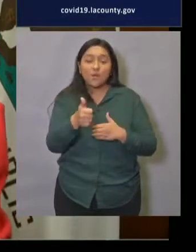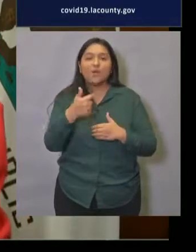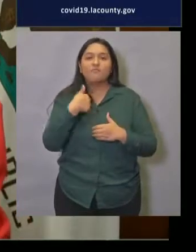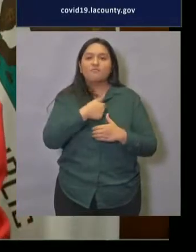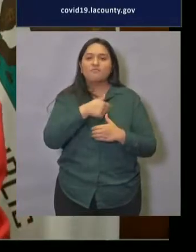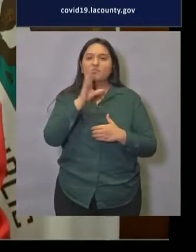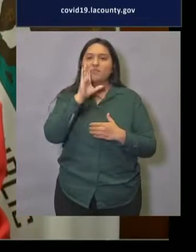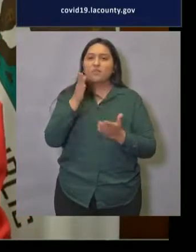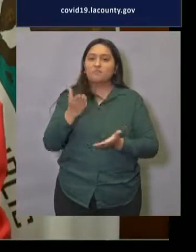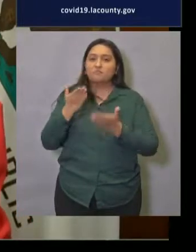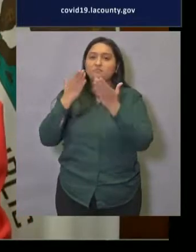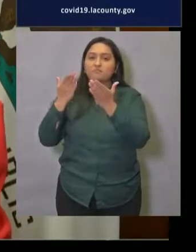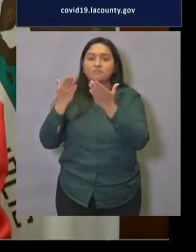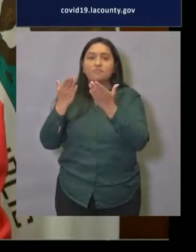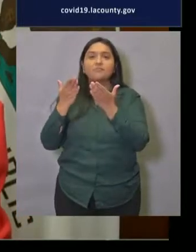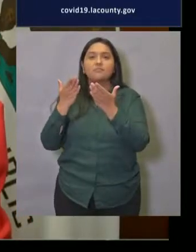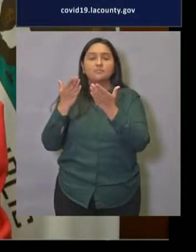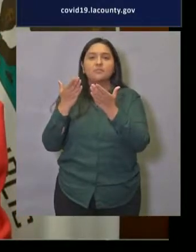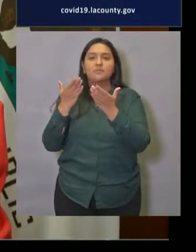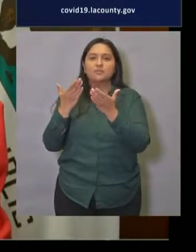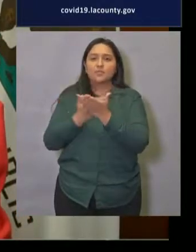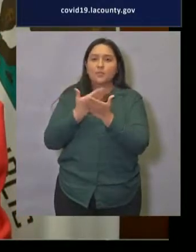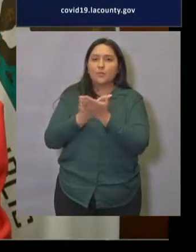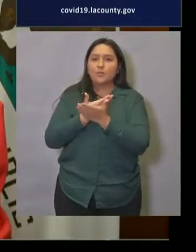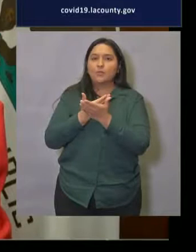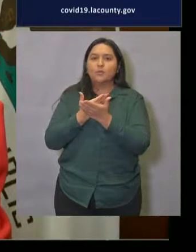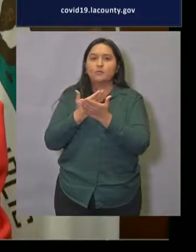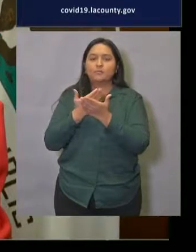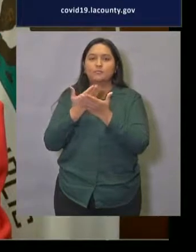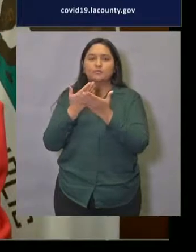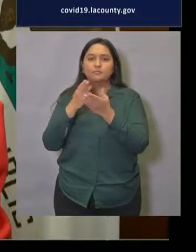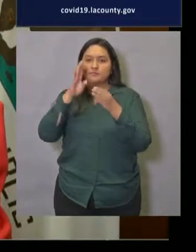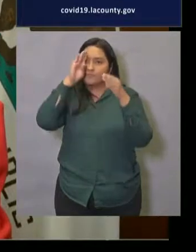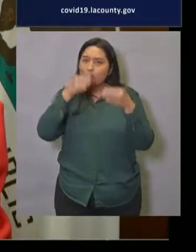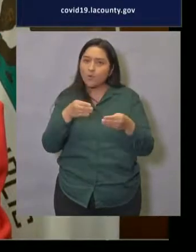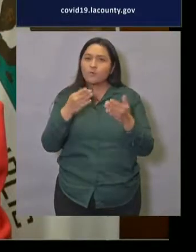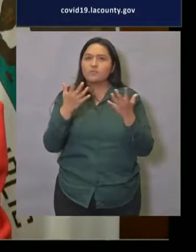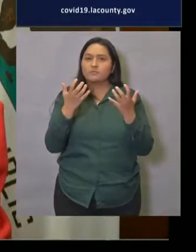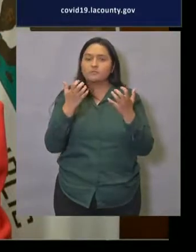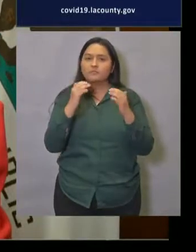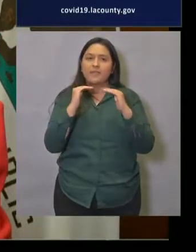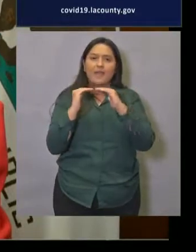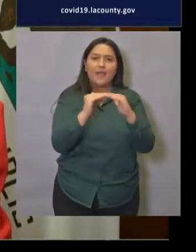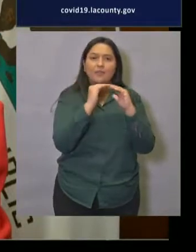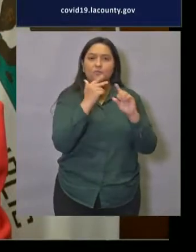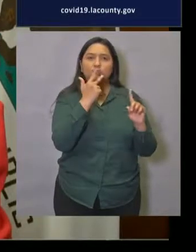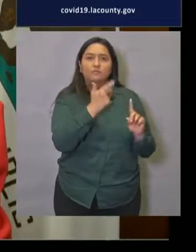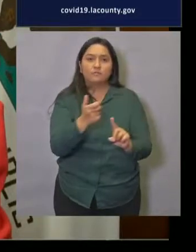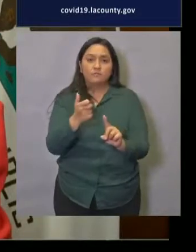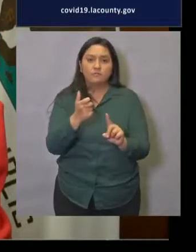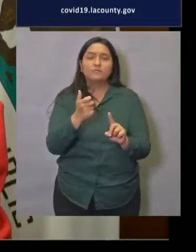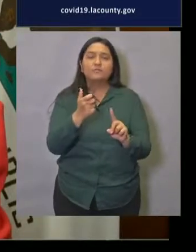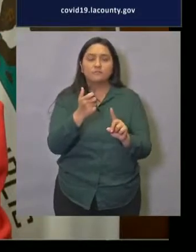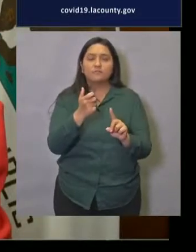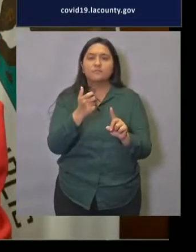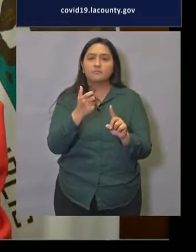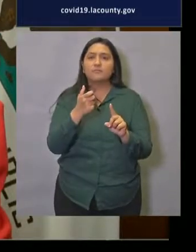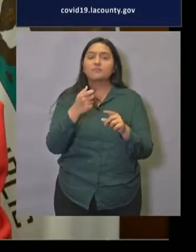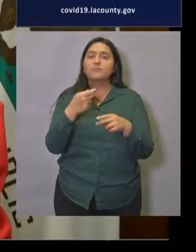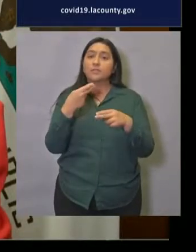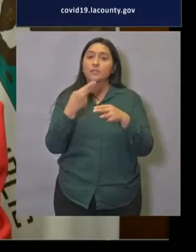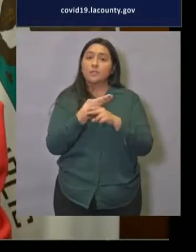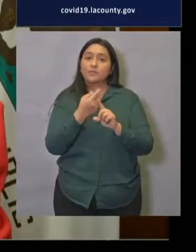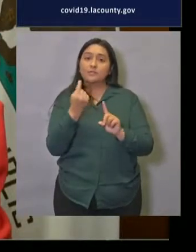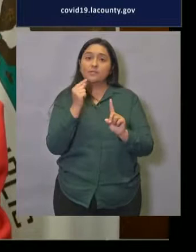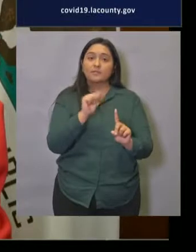más enfoque en nuestra distribución de vacunas, usando idiomas y origen étnicos